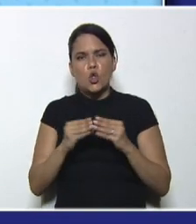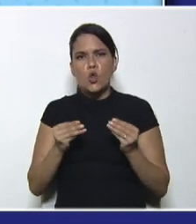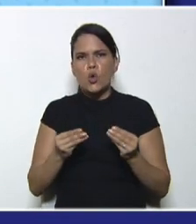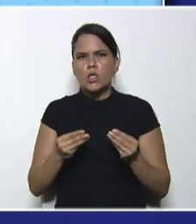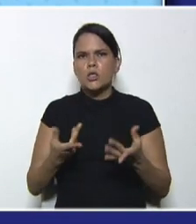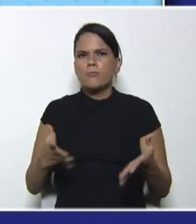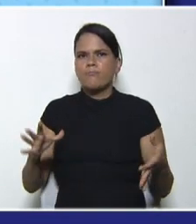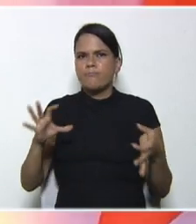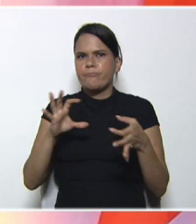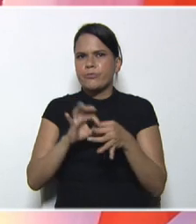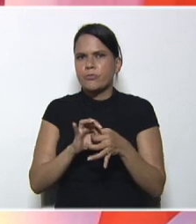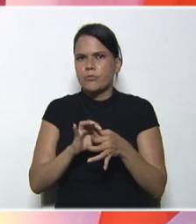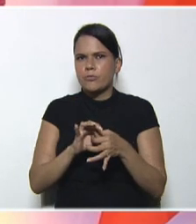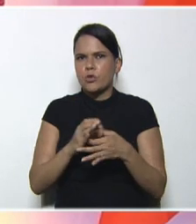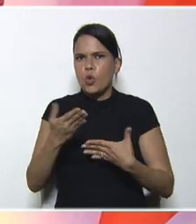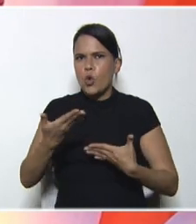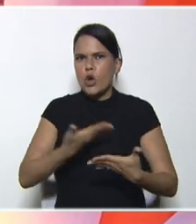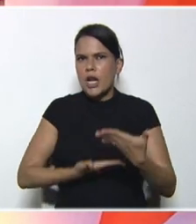química.